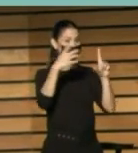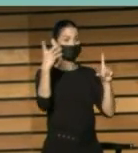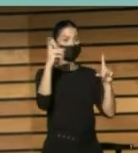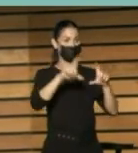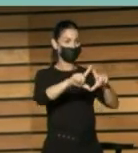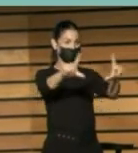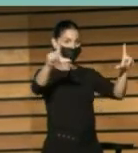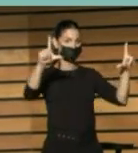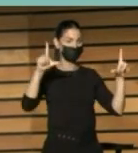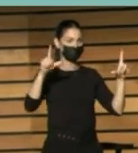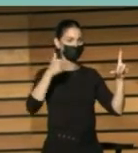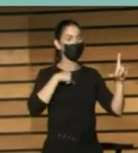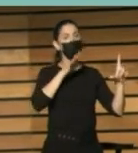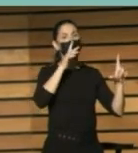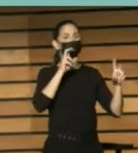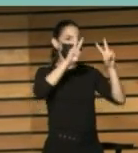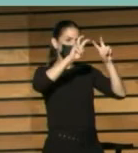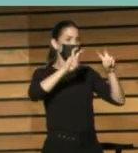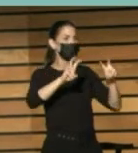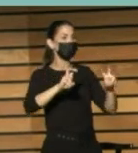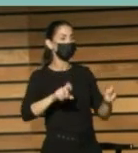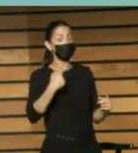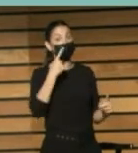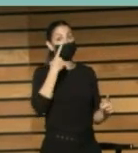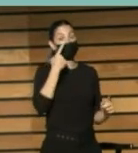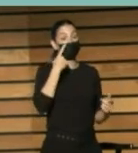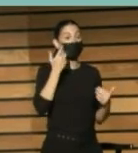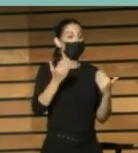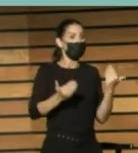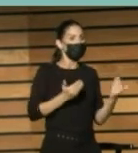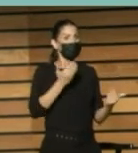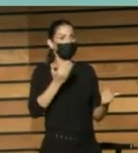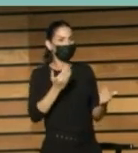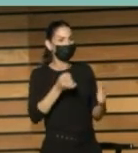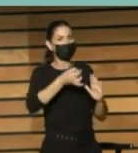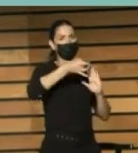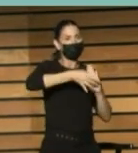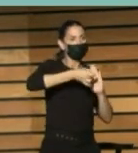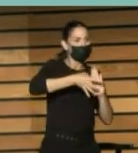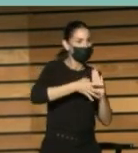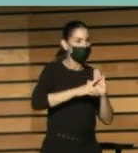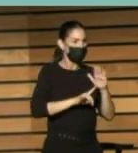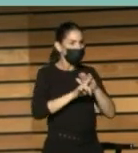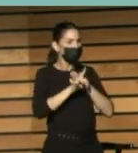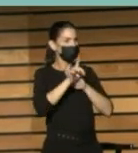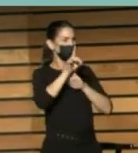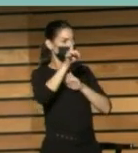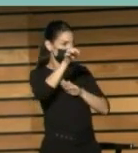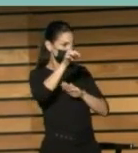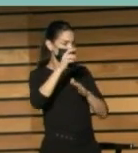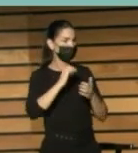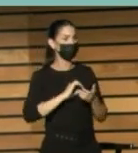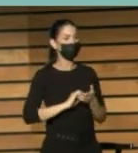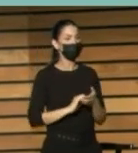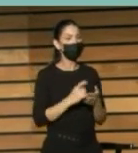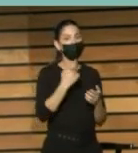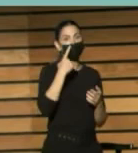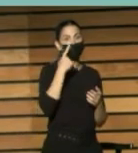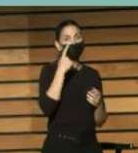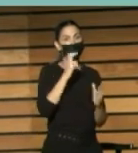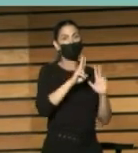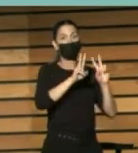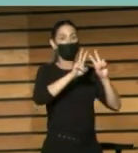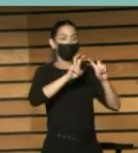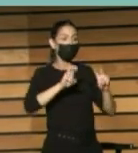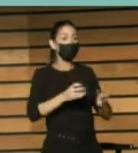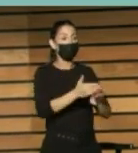de estudio en el marco del CCB para ver ese salto cualitativo que tenemos la obligación de dar hacia adelante, para ver esos estudios